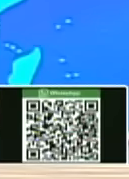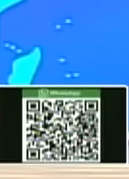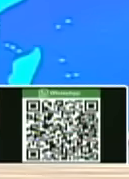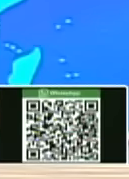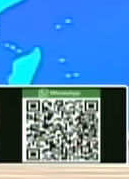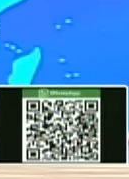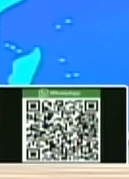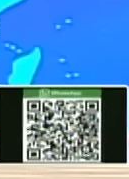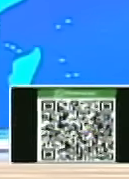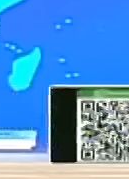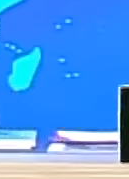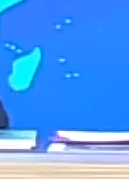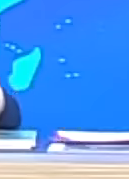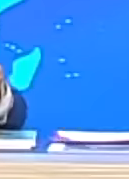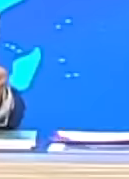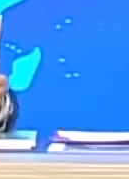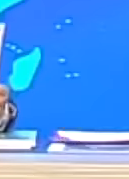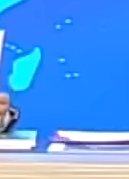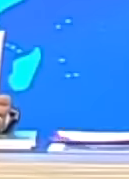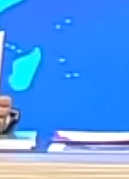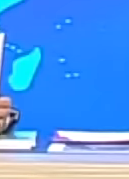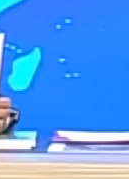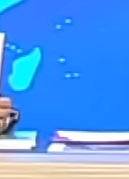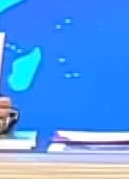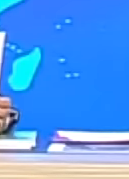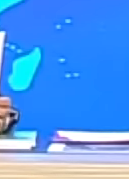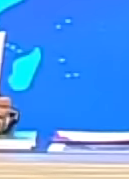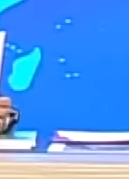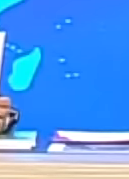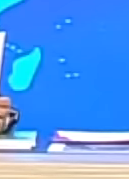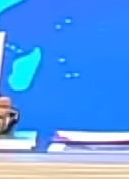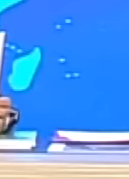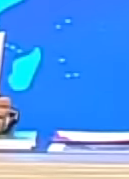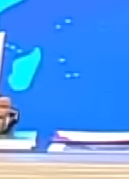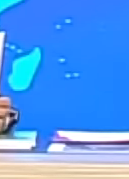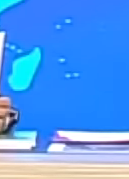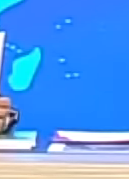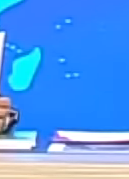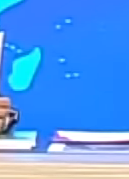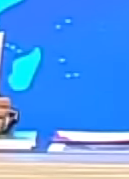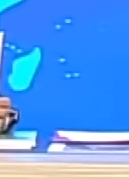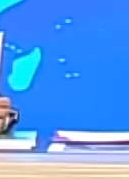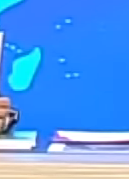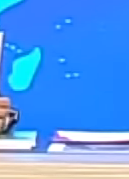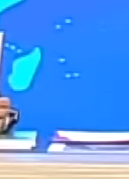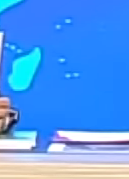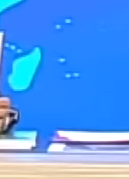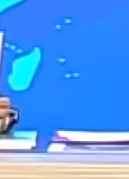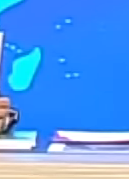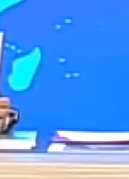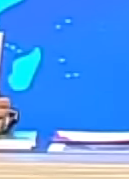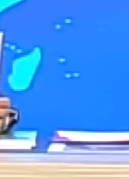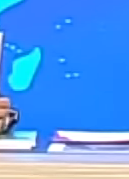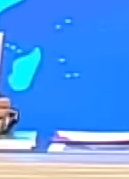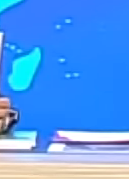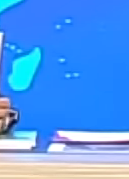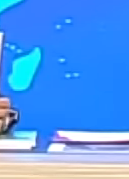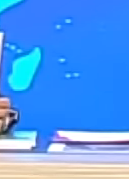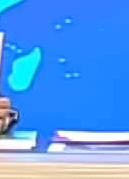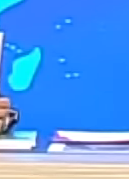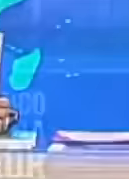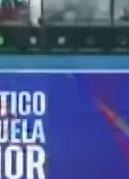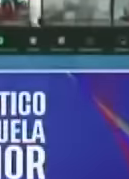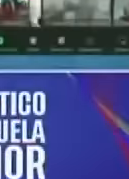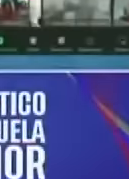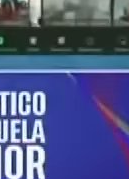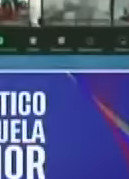Saludar a todos los que están presentes. Estamos conectados con 123 embajadas y consulados de